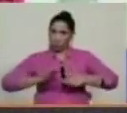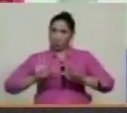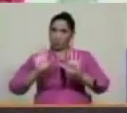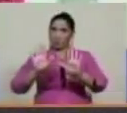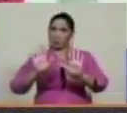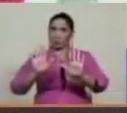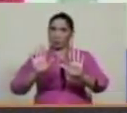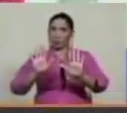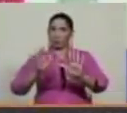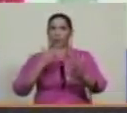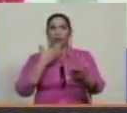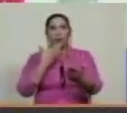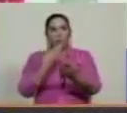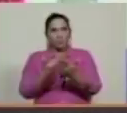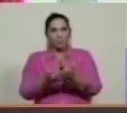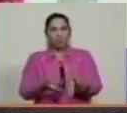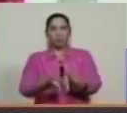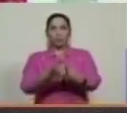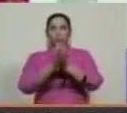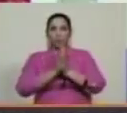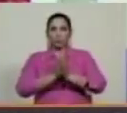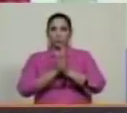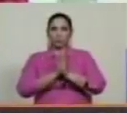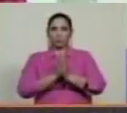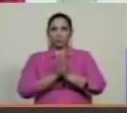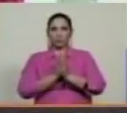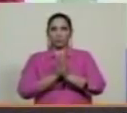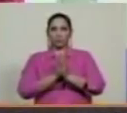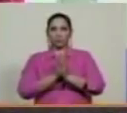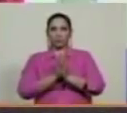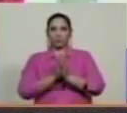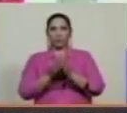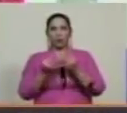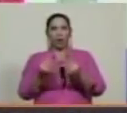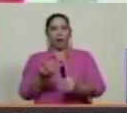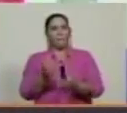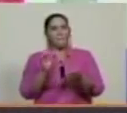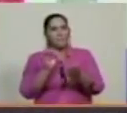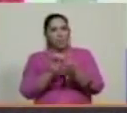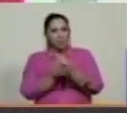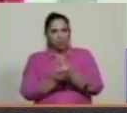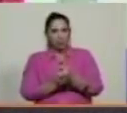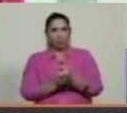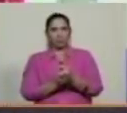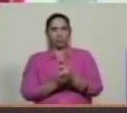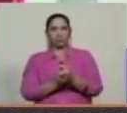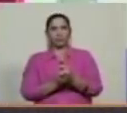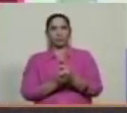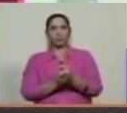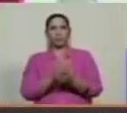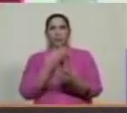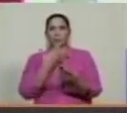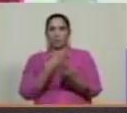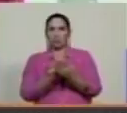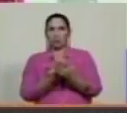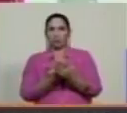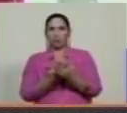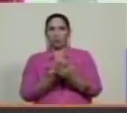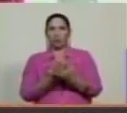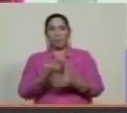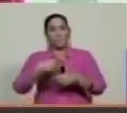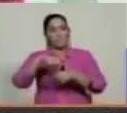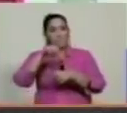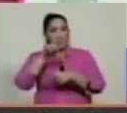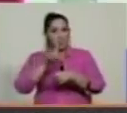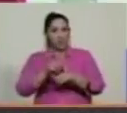Les pido encarecidamente, como compañero, les pido. Como primer vicepresidente